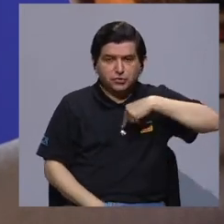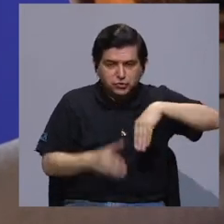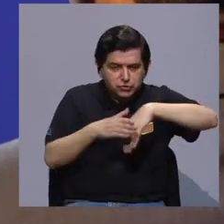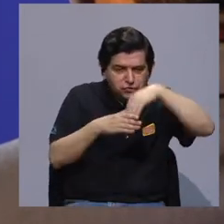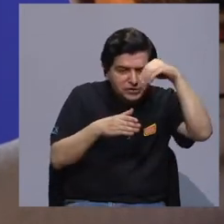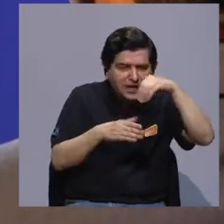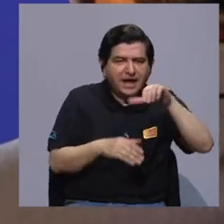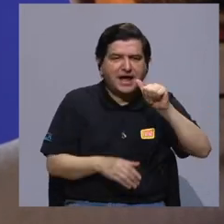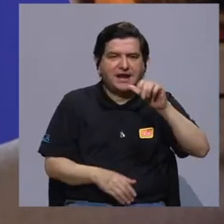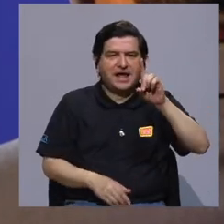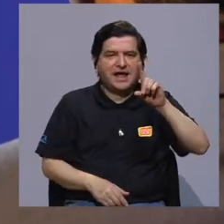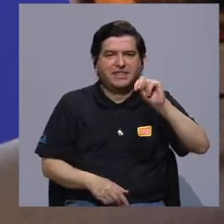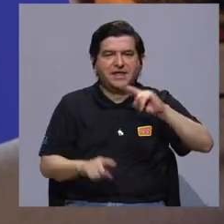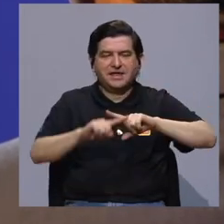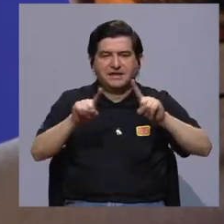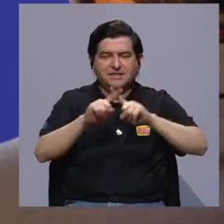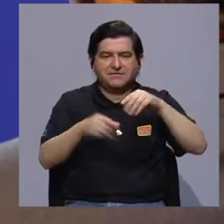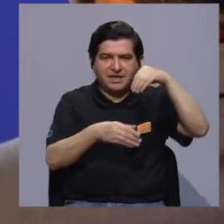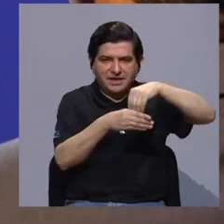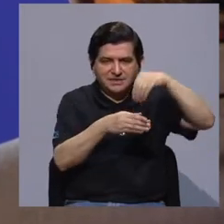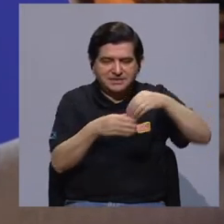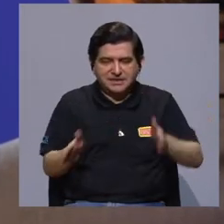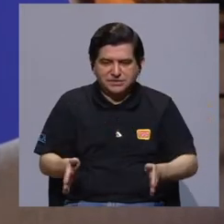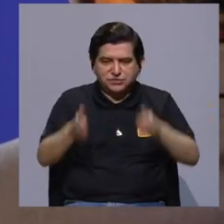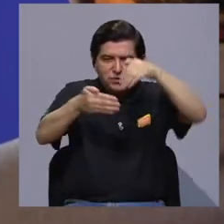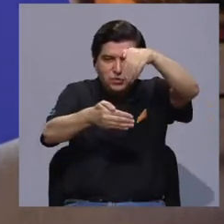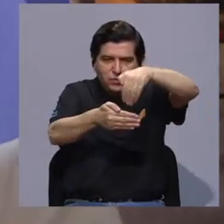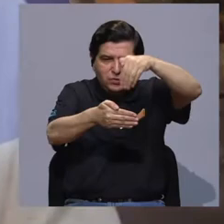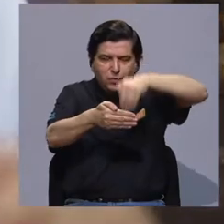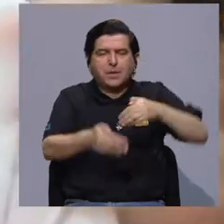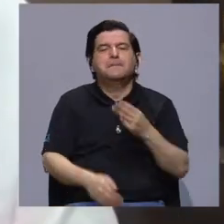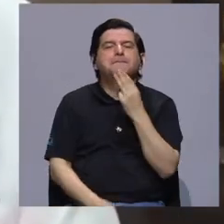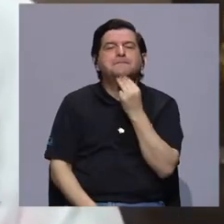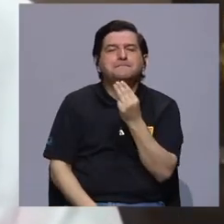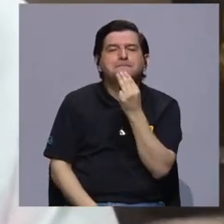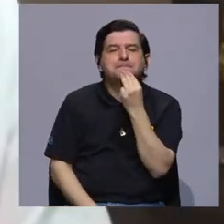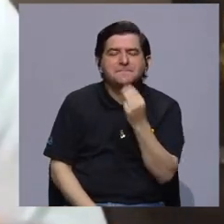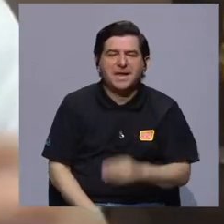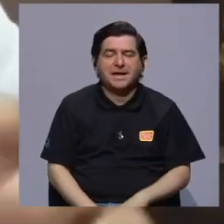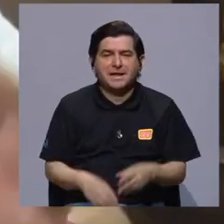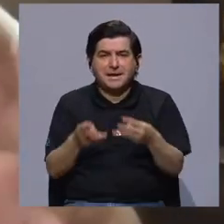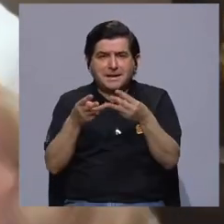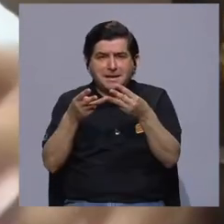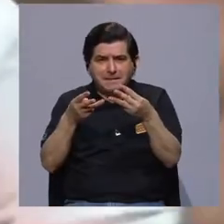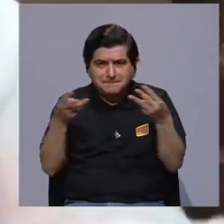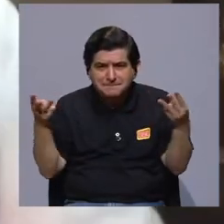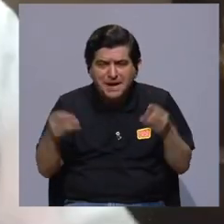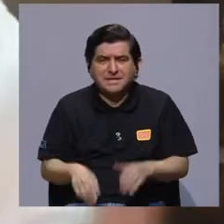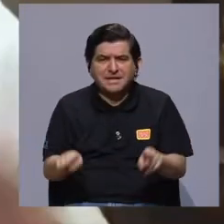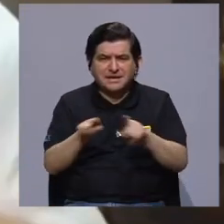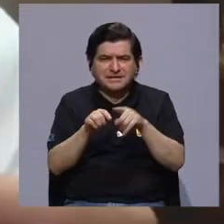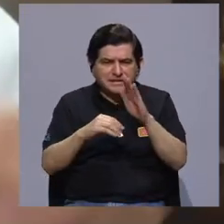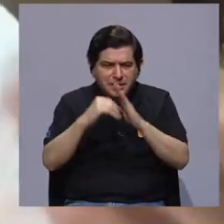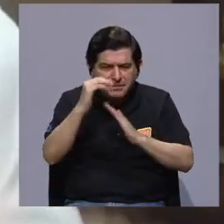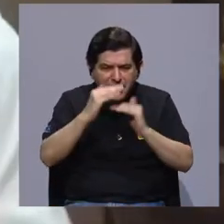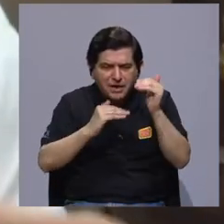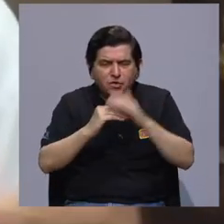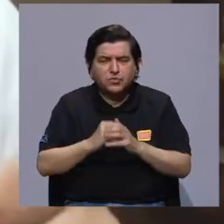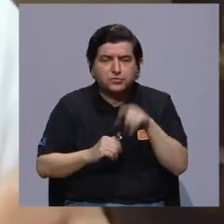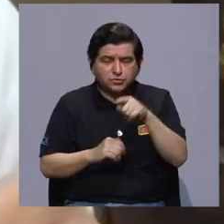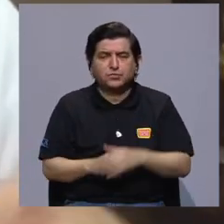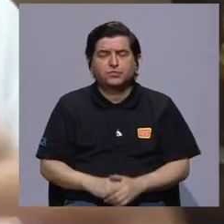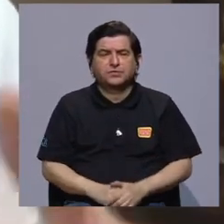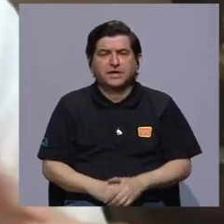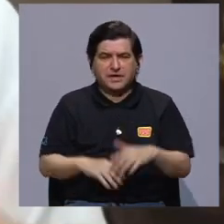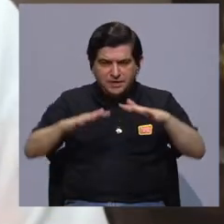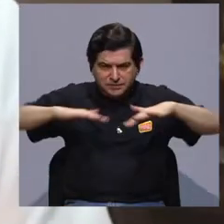decir, extraemos el ADN de los diferentes componentes de la colmena, la miel, el material con el que construyen